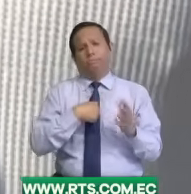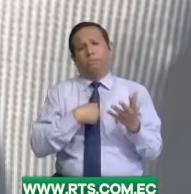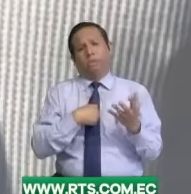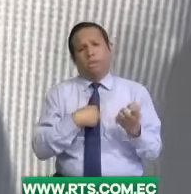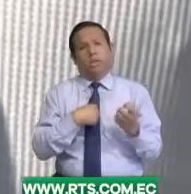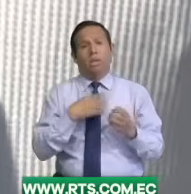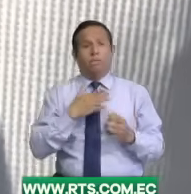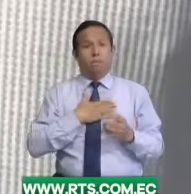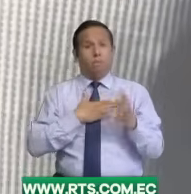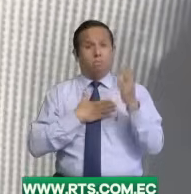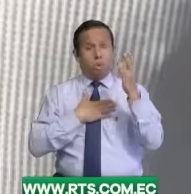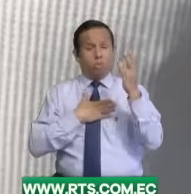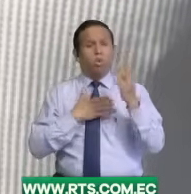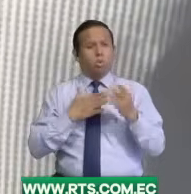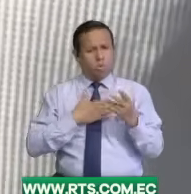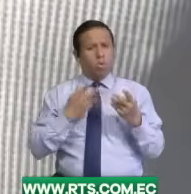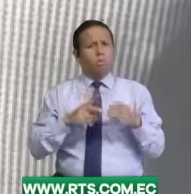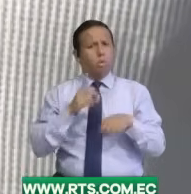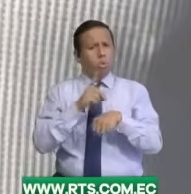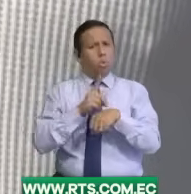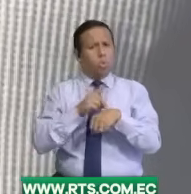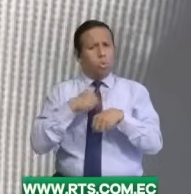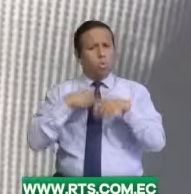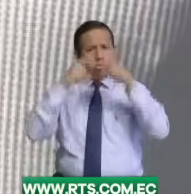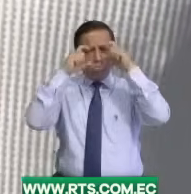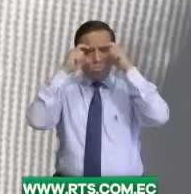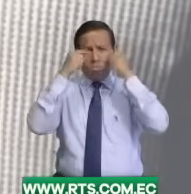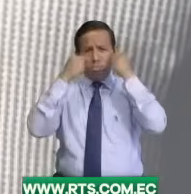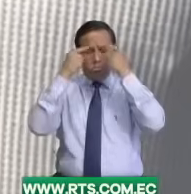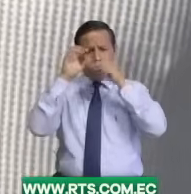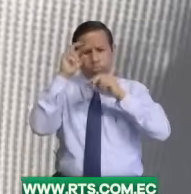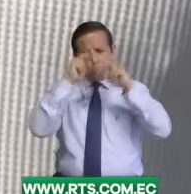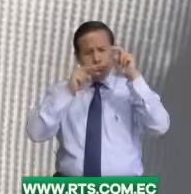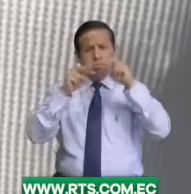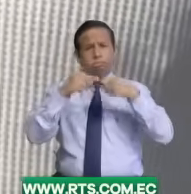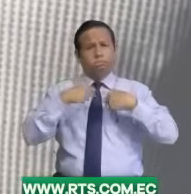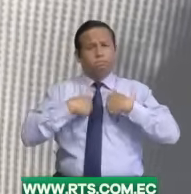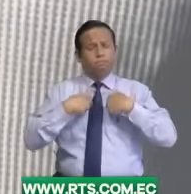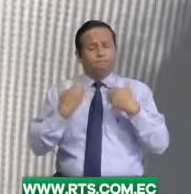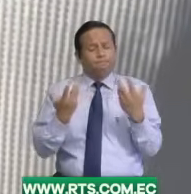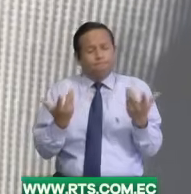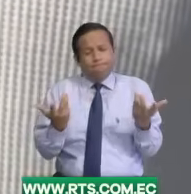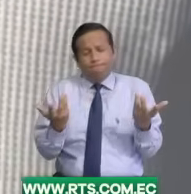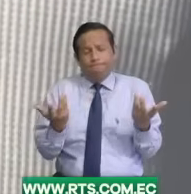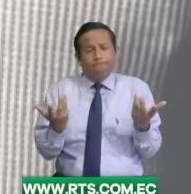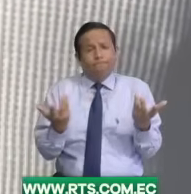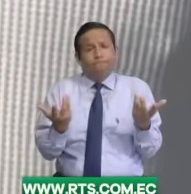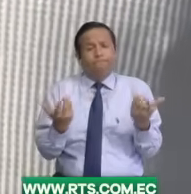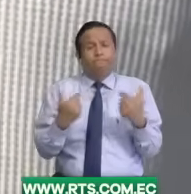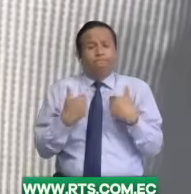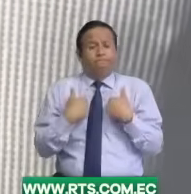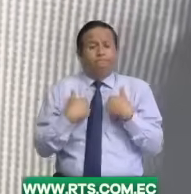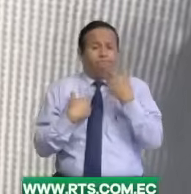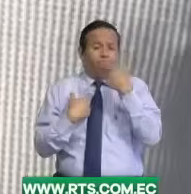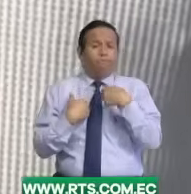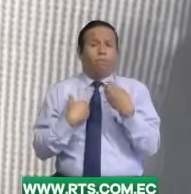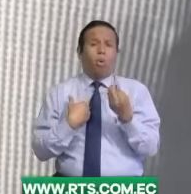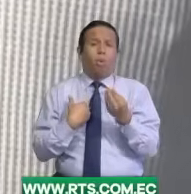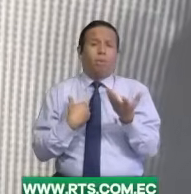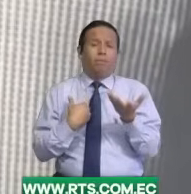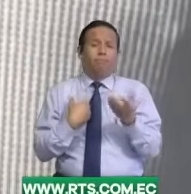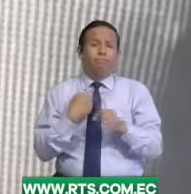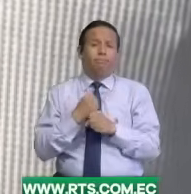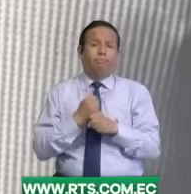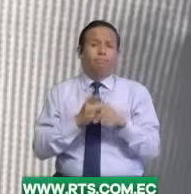graduó de oftalmología, yo soy optometrista de profesión, pero le quitan sueño a un joven. Hoy